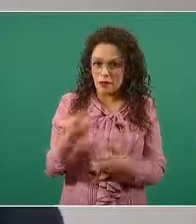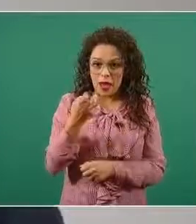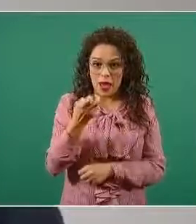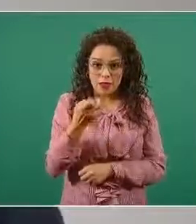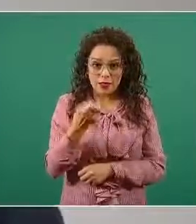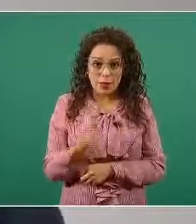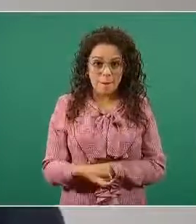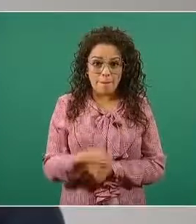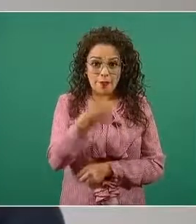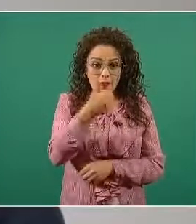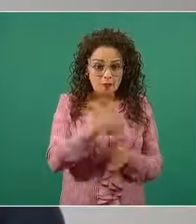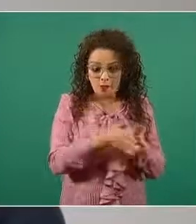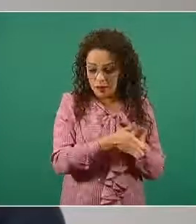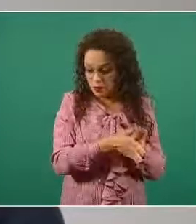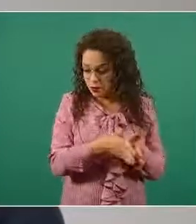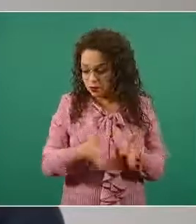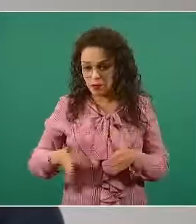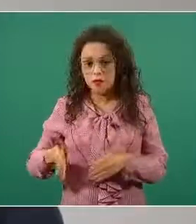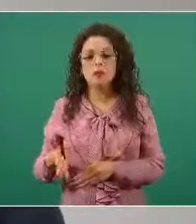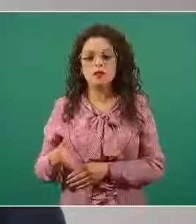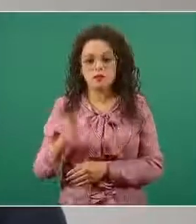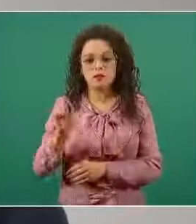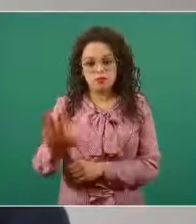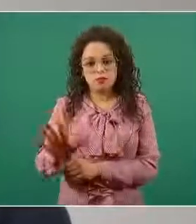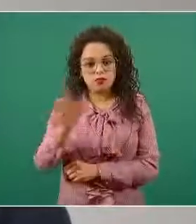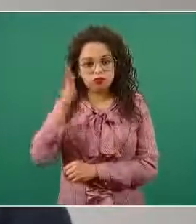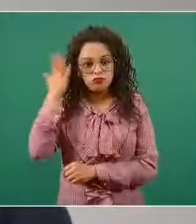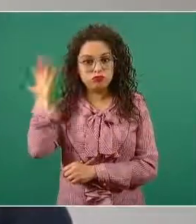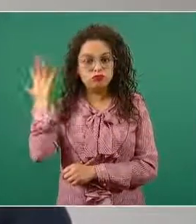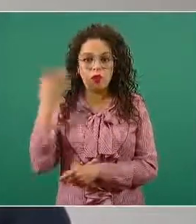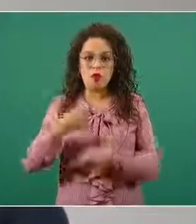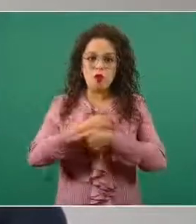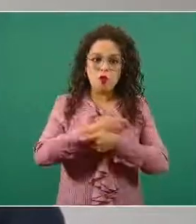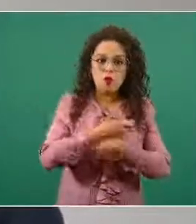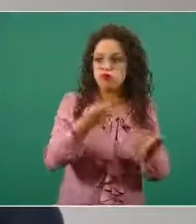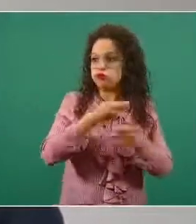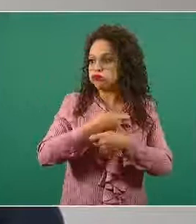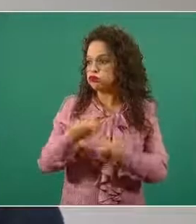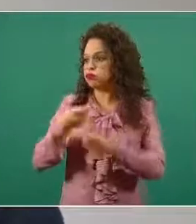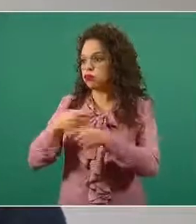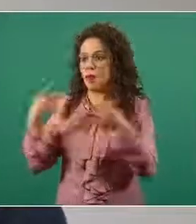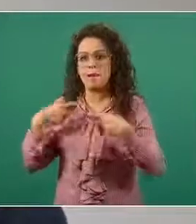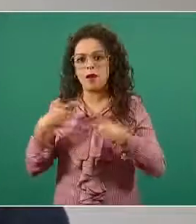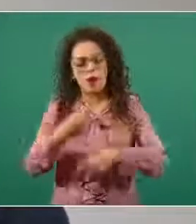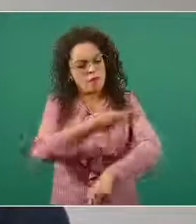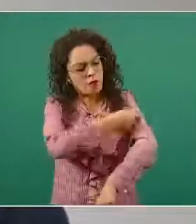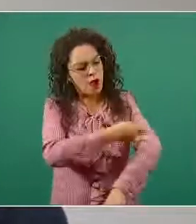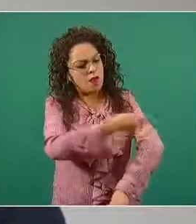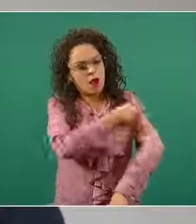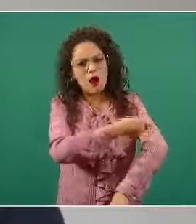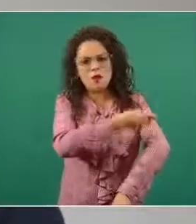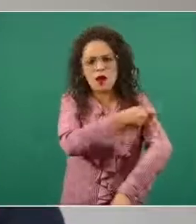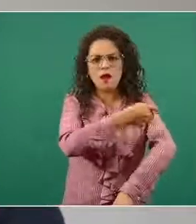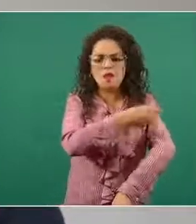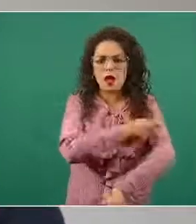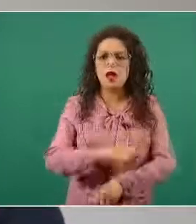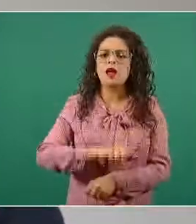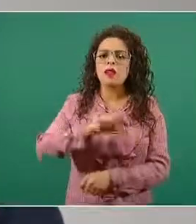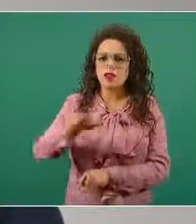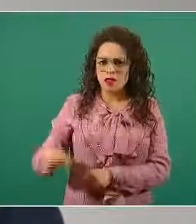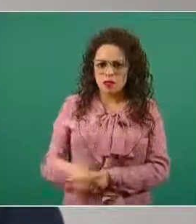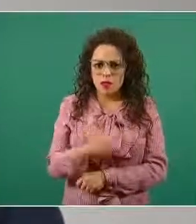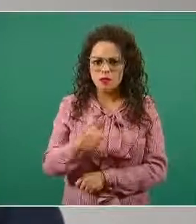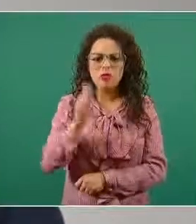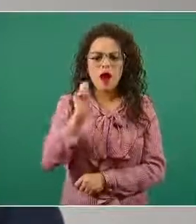obviamente un rápido incremento y dispersión y colocación de la vacuna, y en la medida que van pasando los